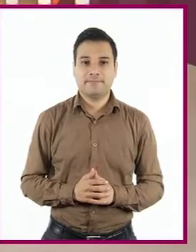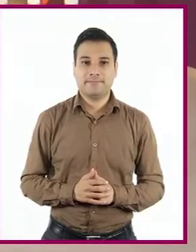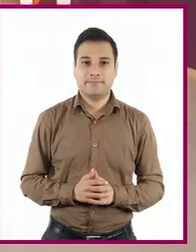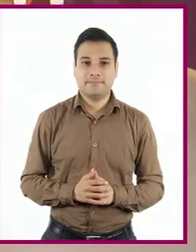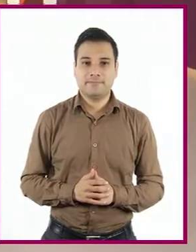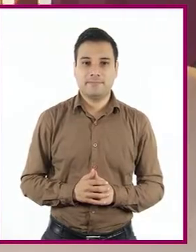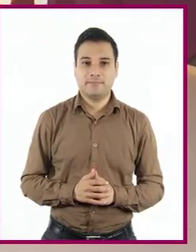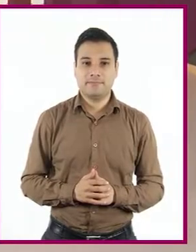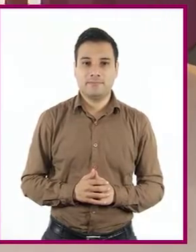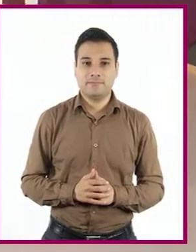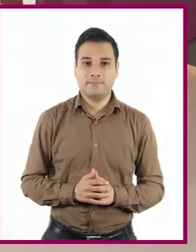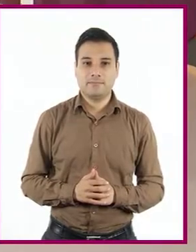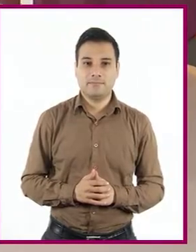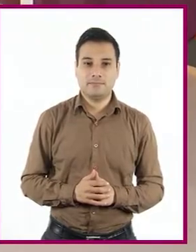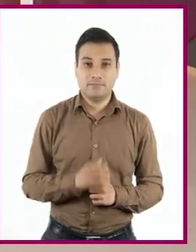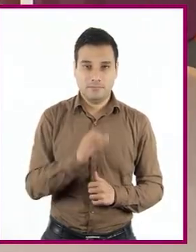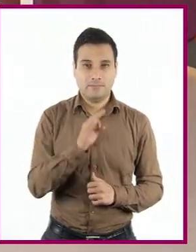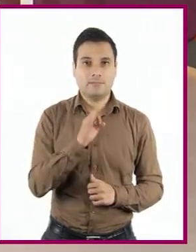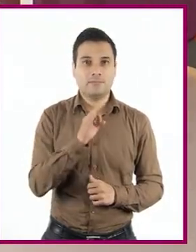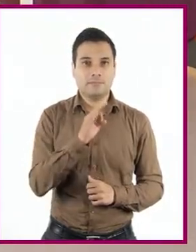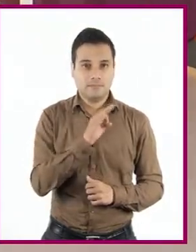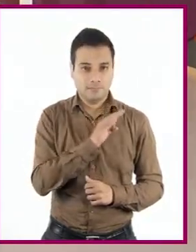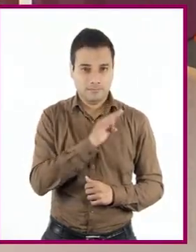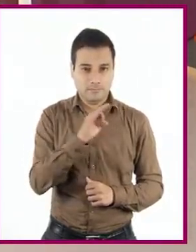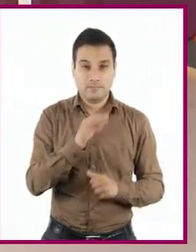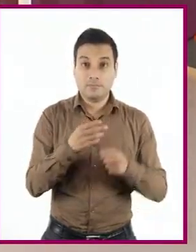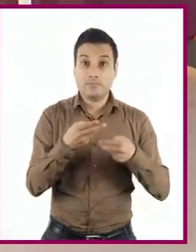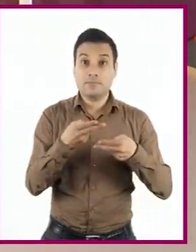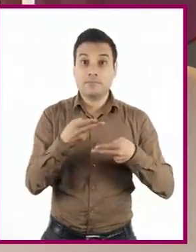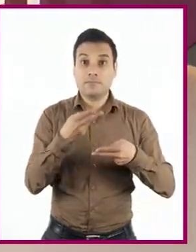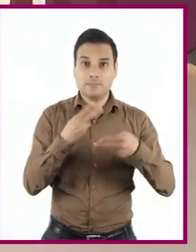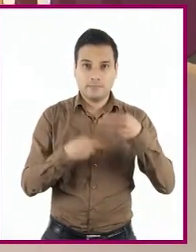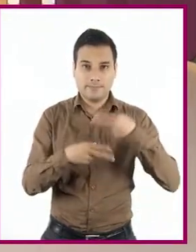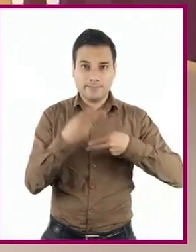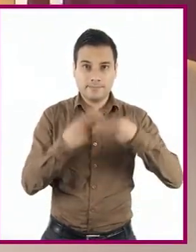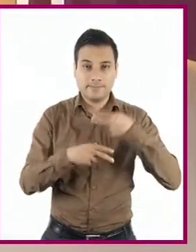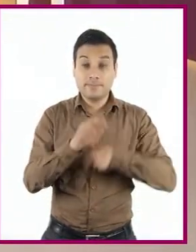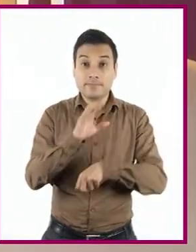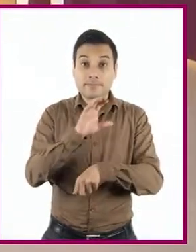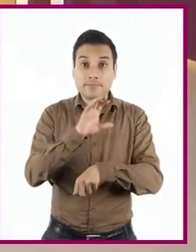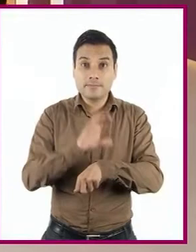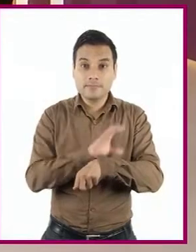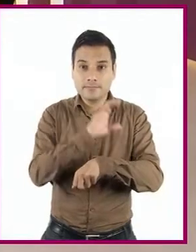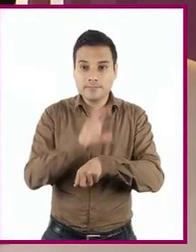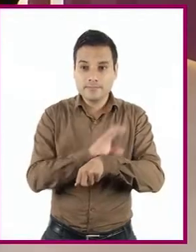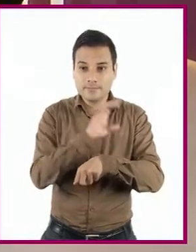Se carga con el movimiento humano. Ah, entonces hay que moverse mucho para cargarlo.